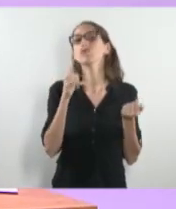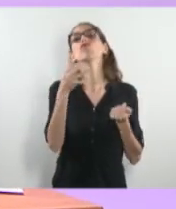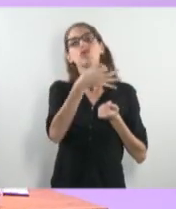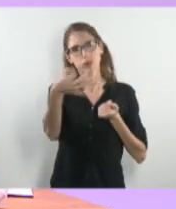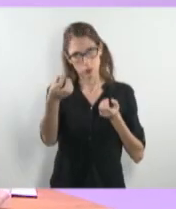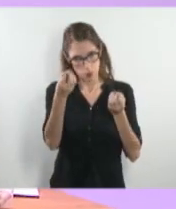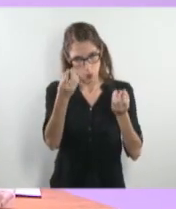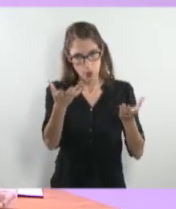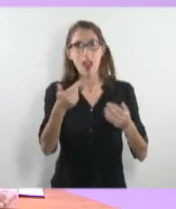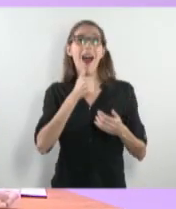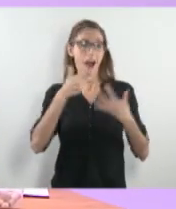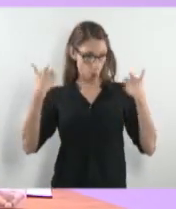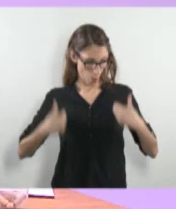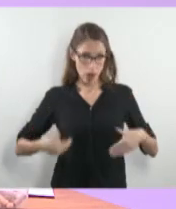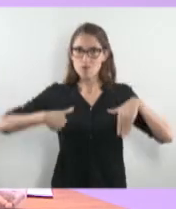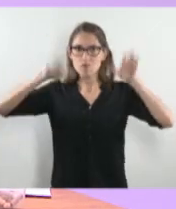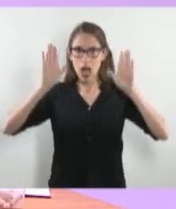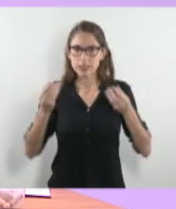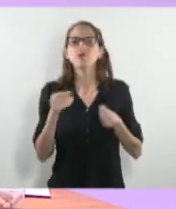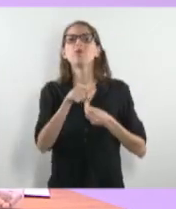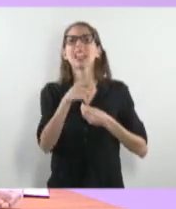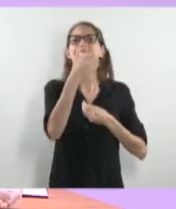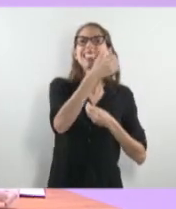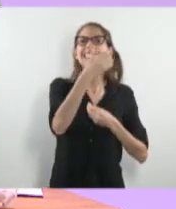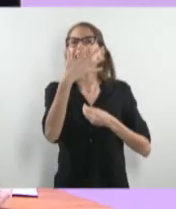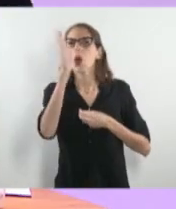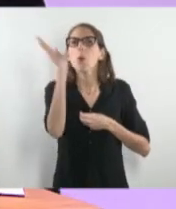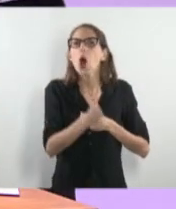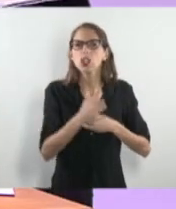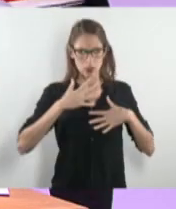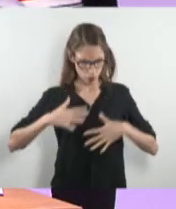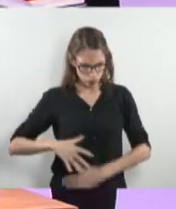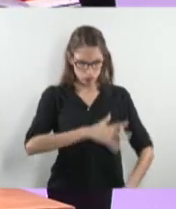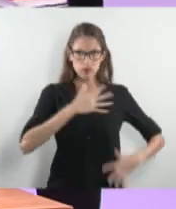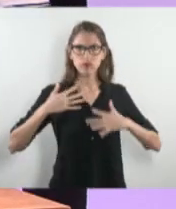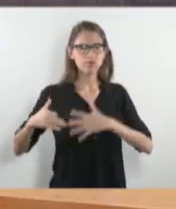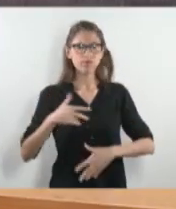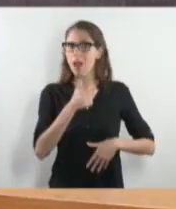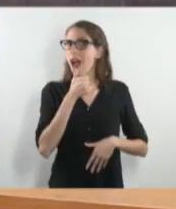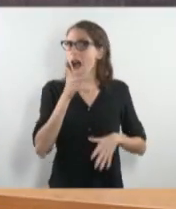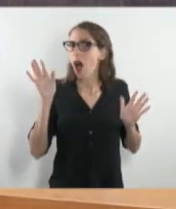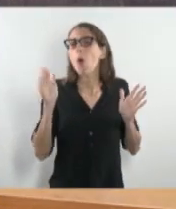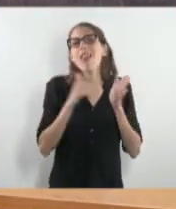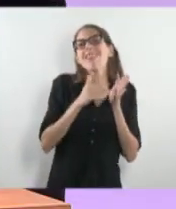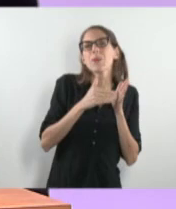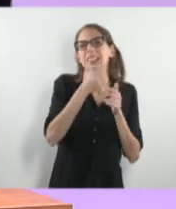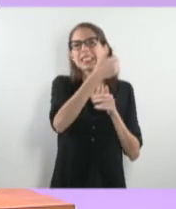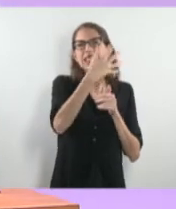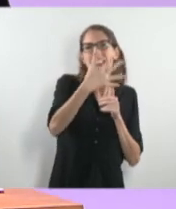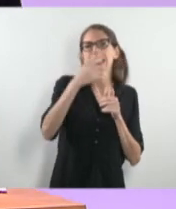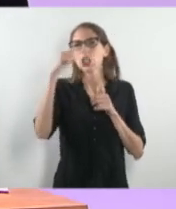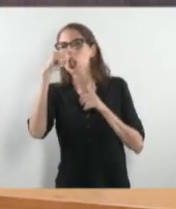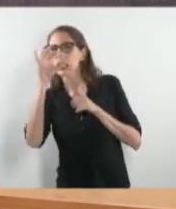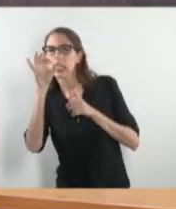bien. Aproximadamente un 65% de agua, 65, 70, va a depender mucho de nuestra etapa también. Yo los